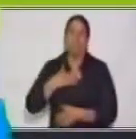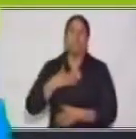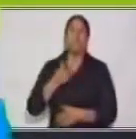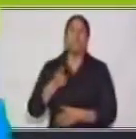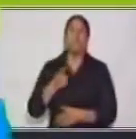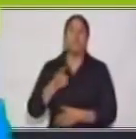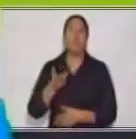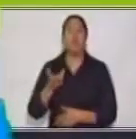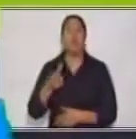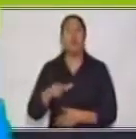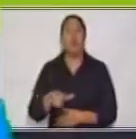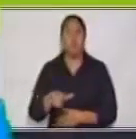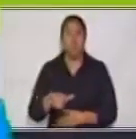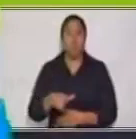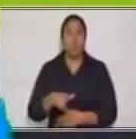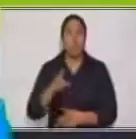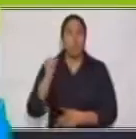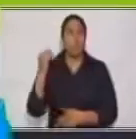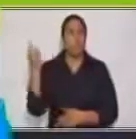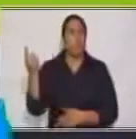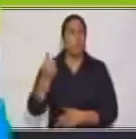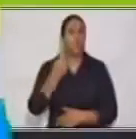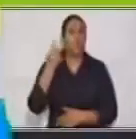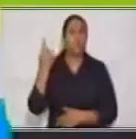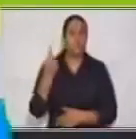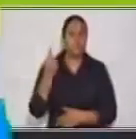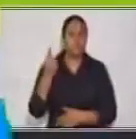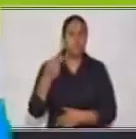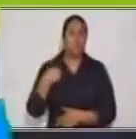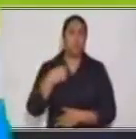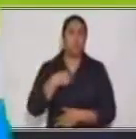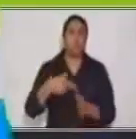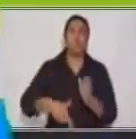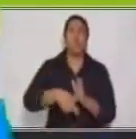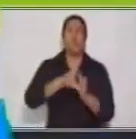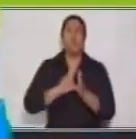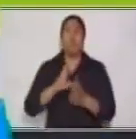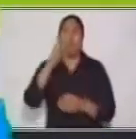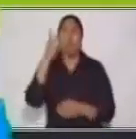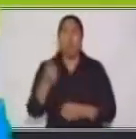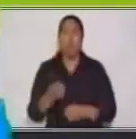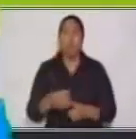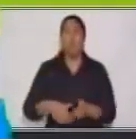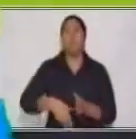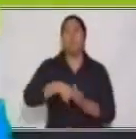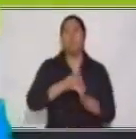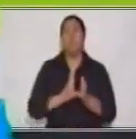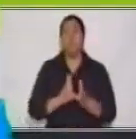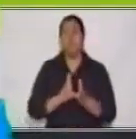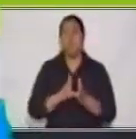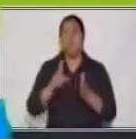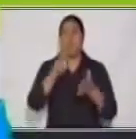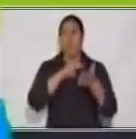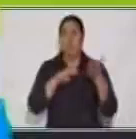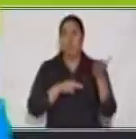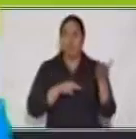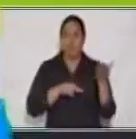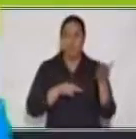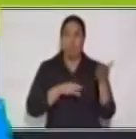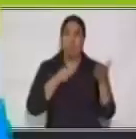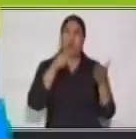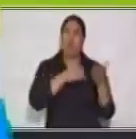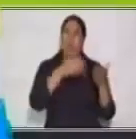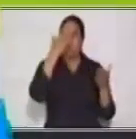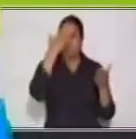Luego, es muy importante volver a leer el texto para encontrar